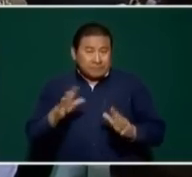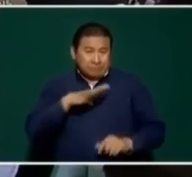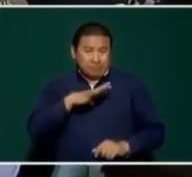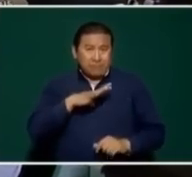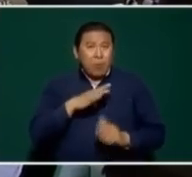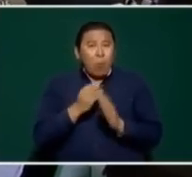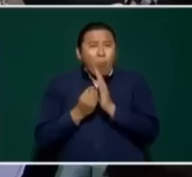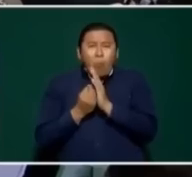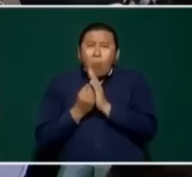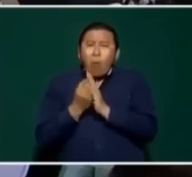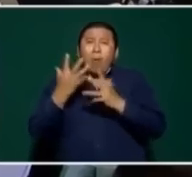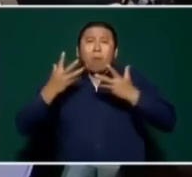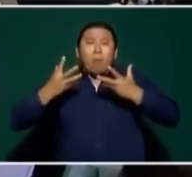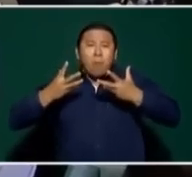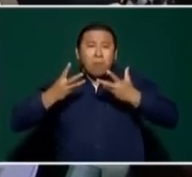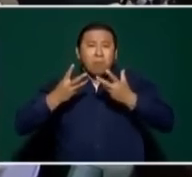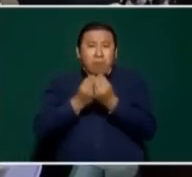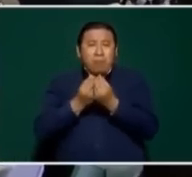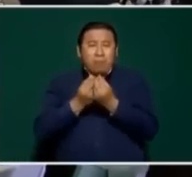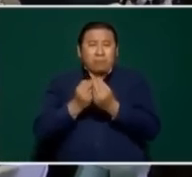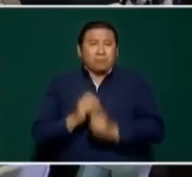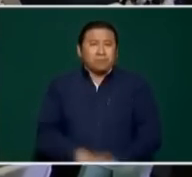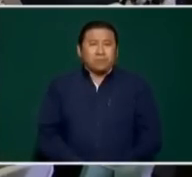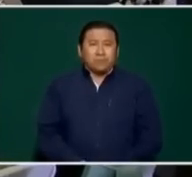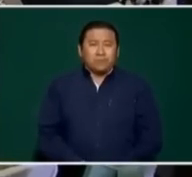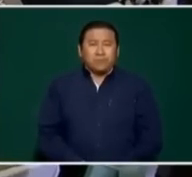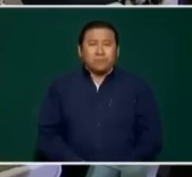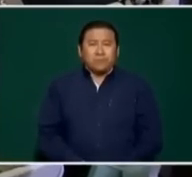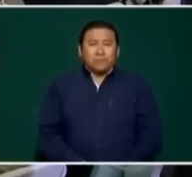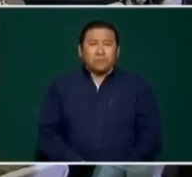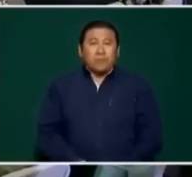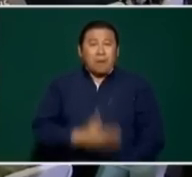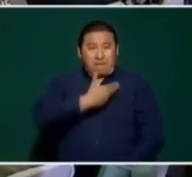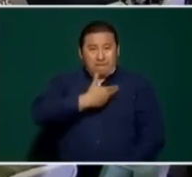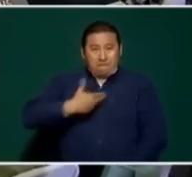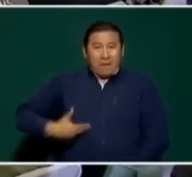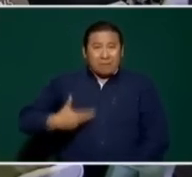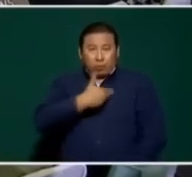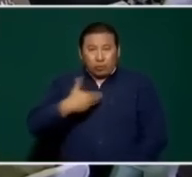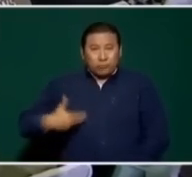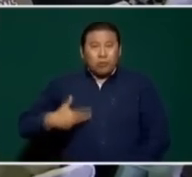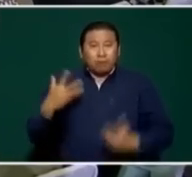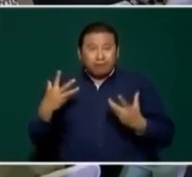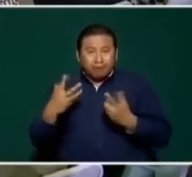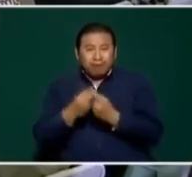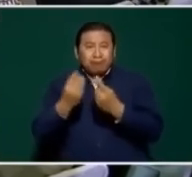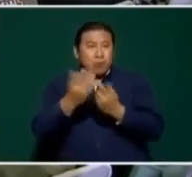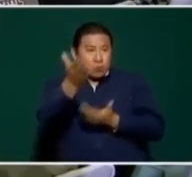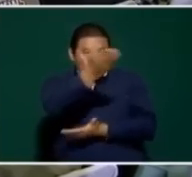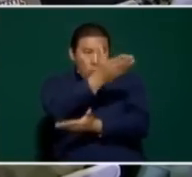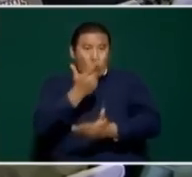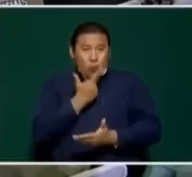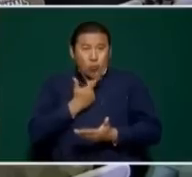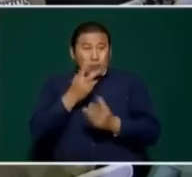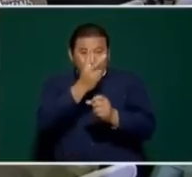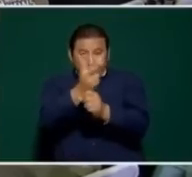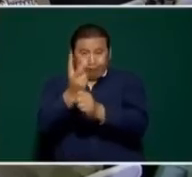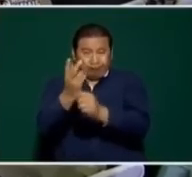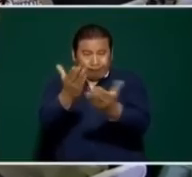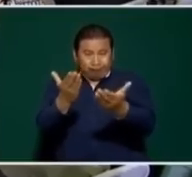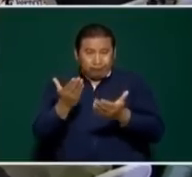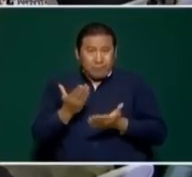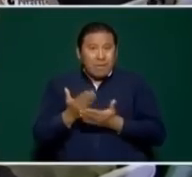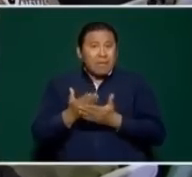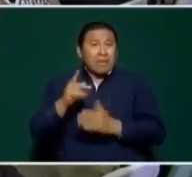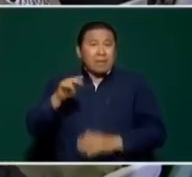tener una nueva reunión con presidentes municipales, a los que gusten ir, los invitamos, va a